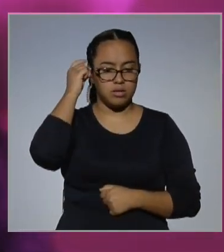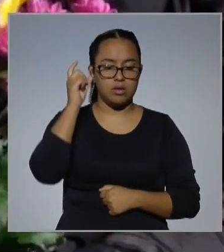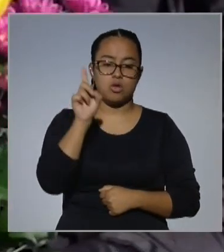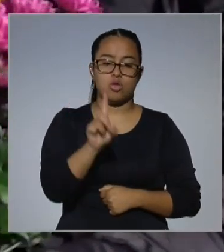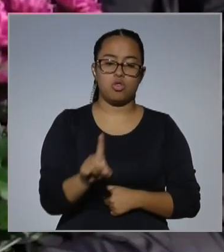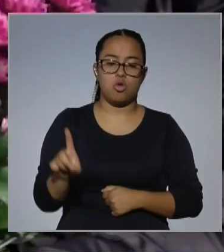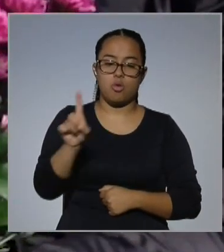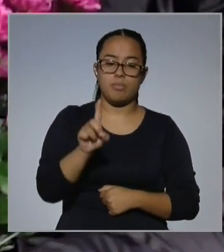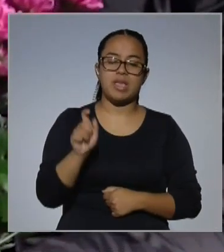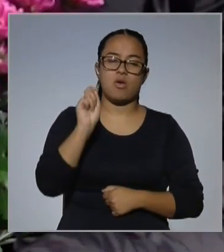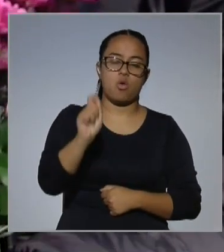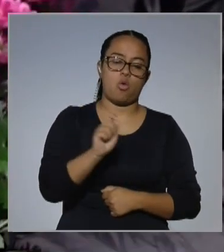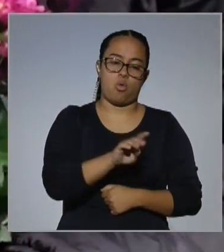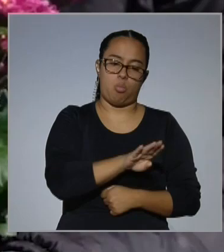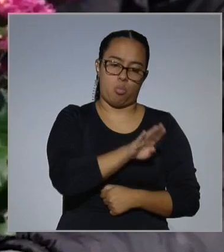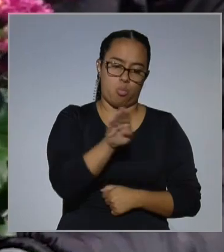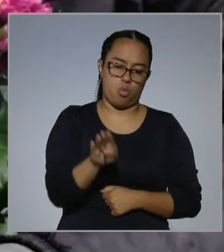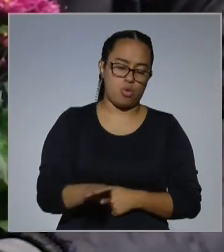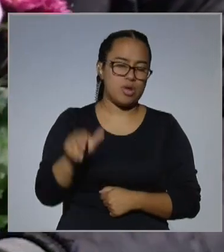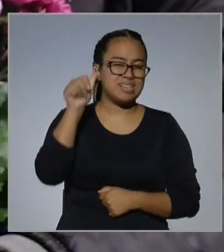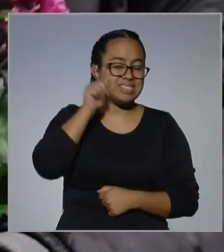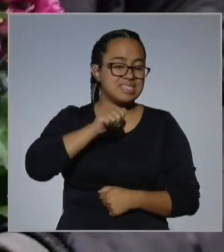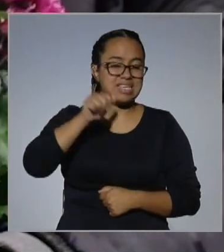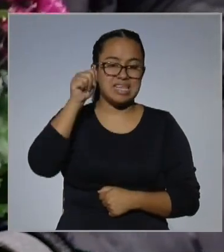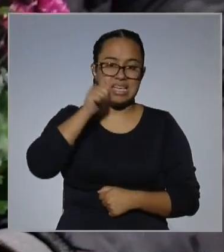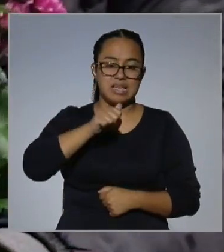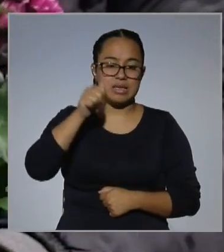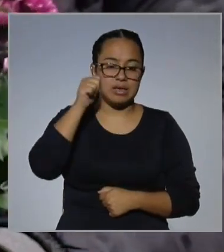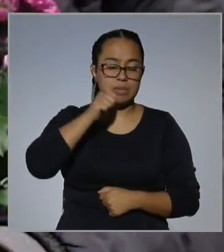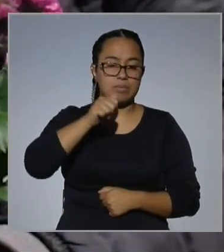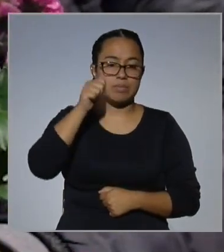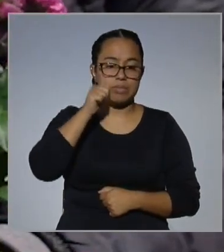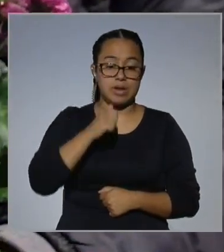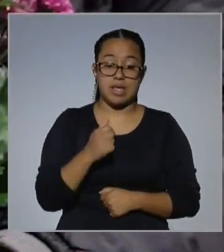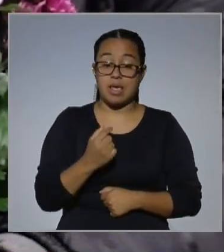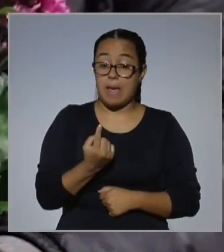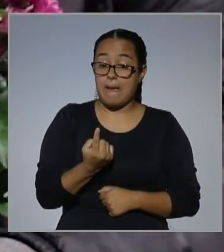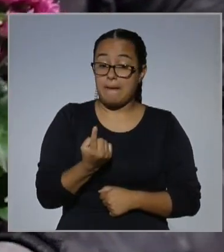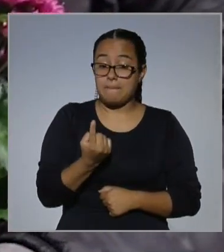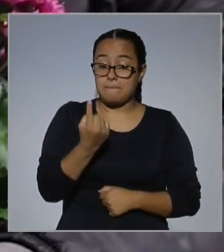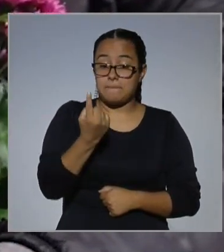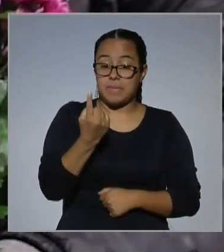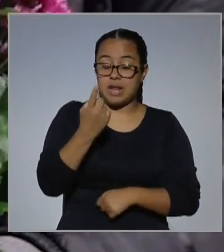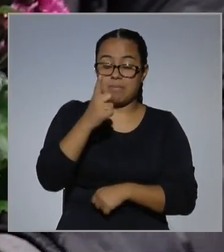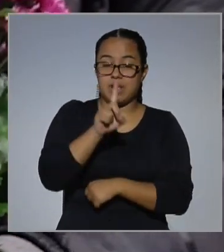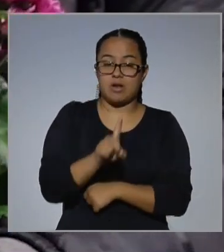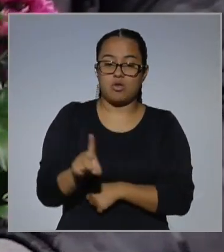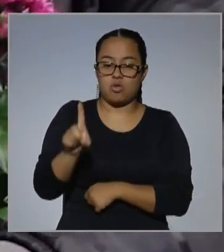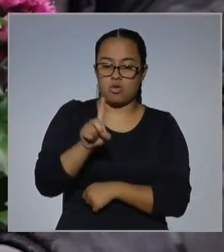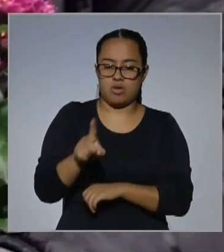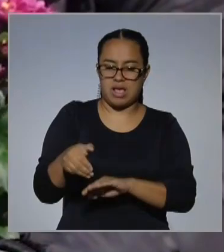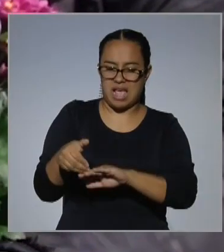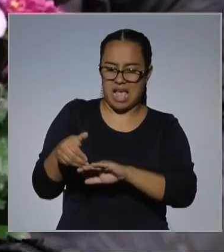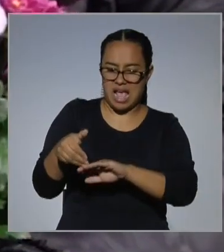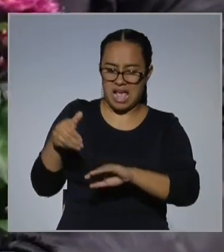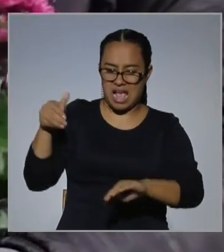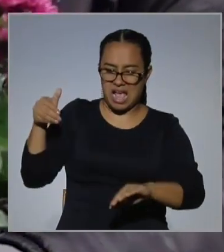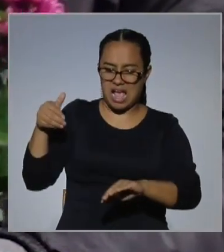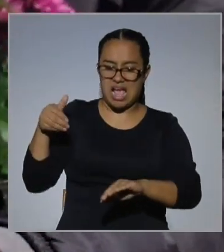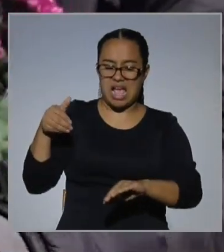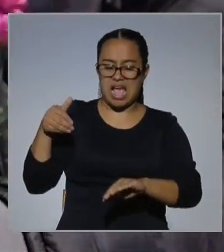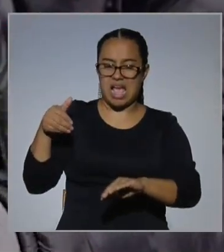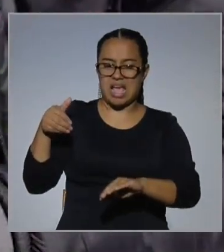domingo de los muertos. Siempre el primer domingo antes del